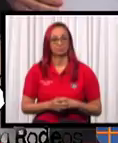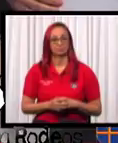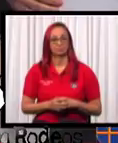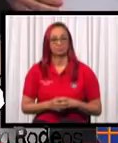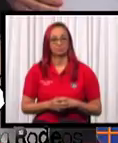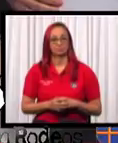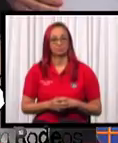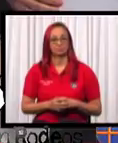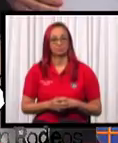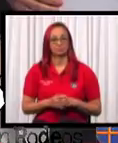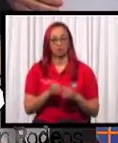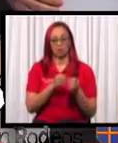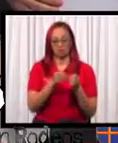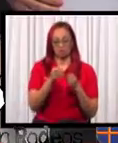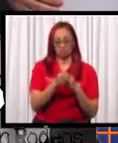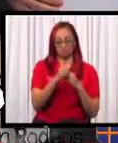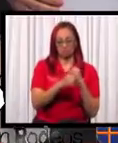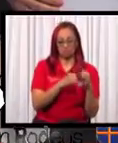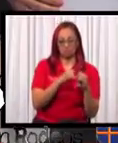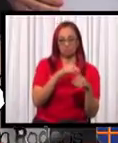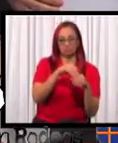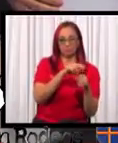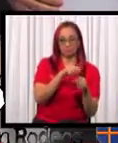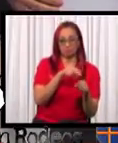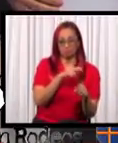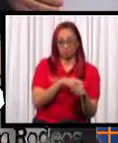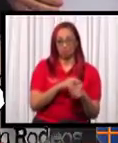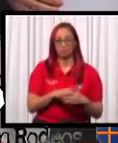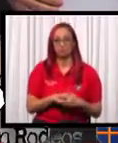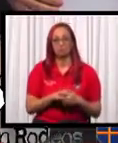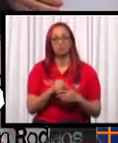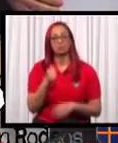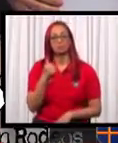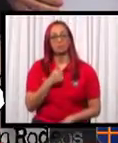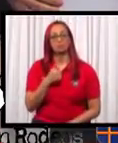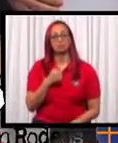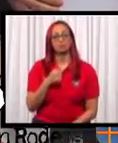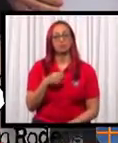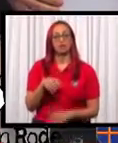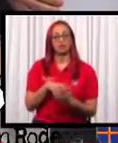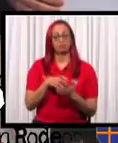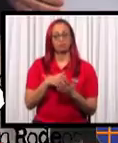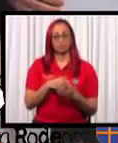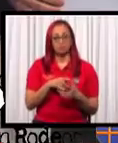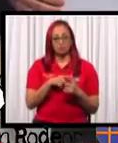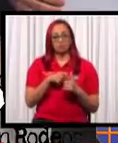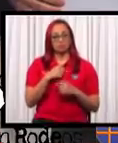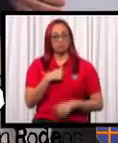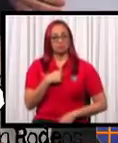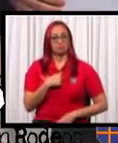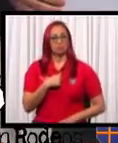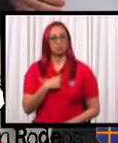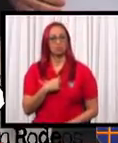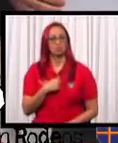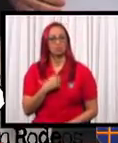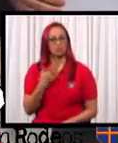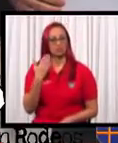Organismos nacionales e internacionales, los mismos arroceros. Yo, recién